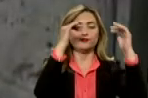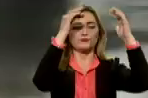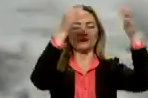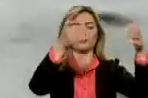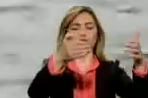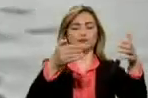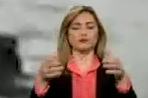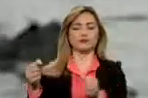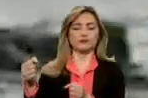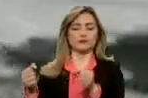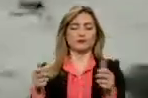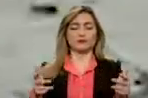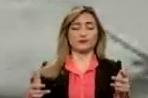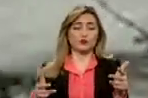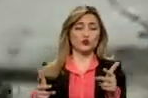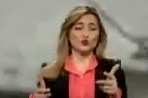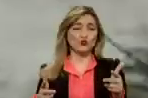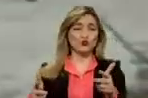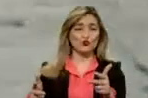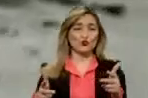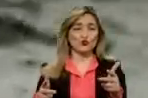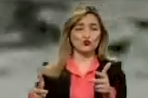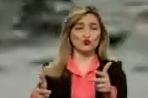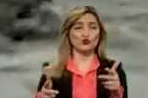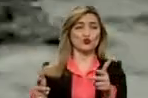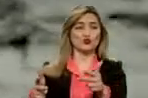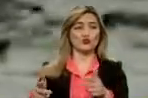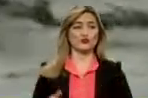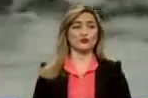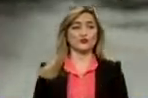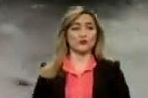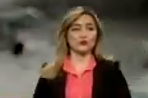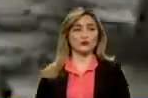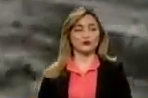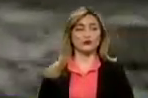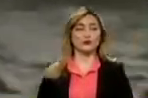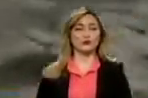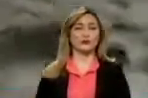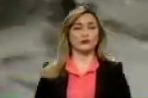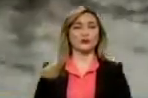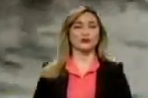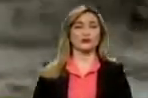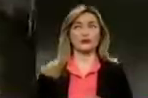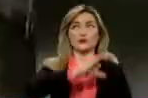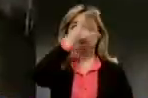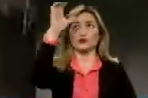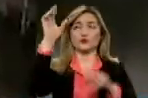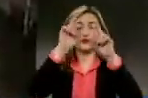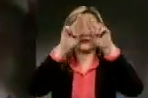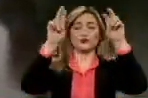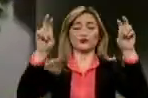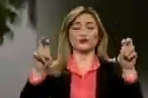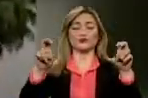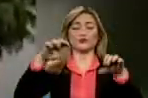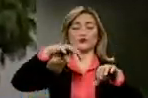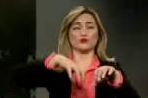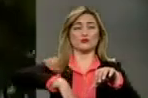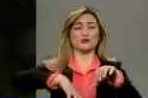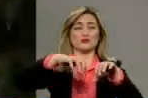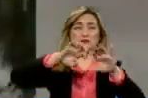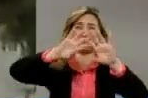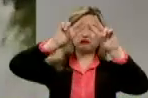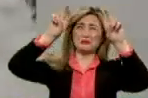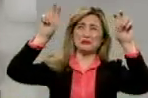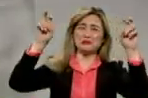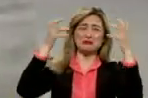quedaron atrapados en medio del agua e incluso siguieron la dirección de la corriente. Un cielo nublado cubría la parroquia, mientras sus